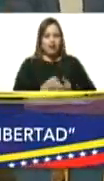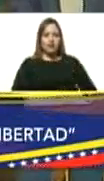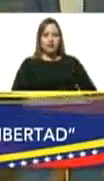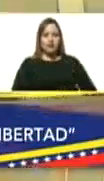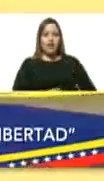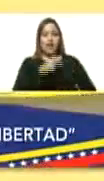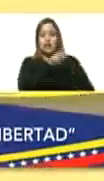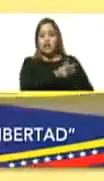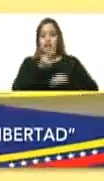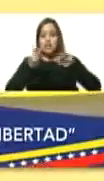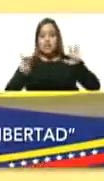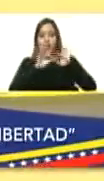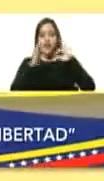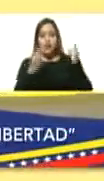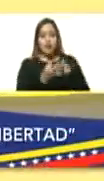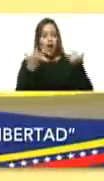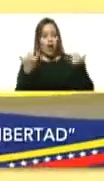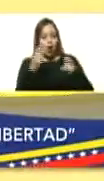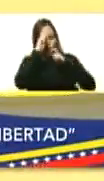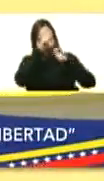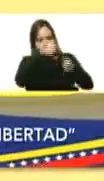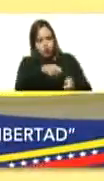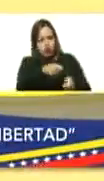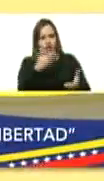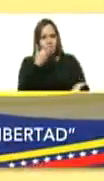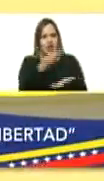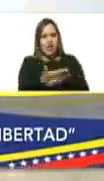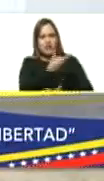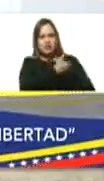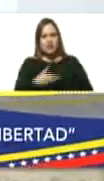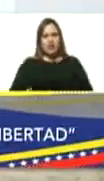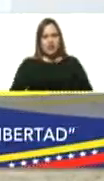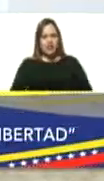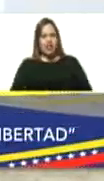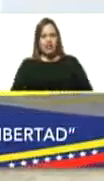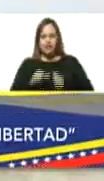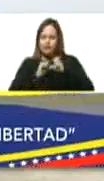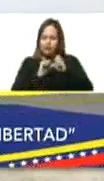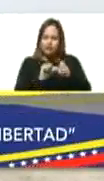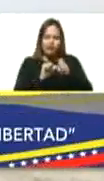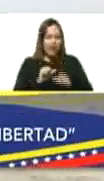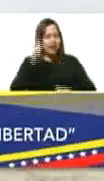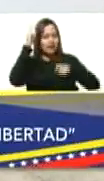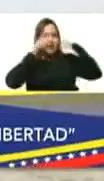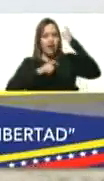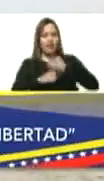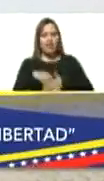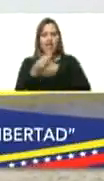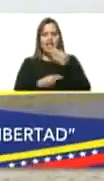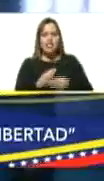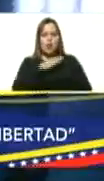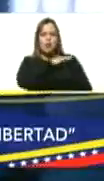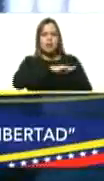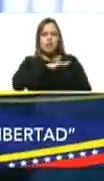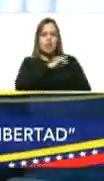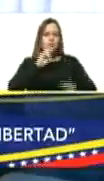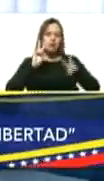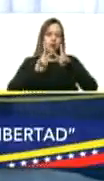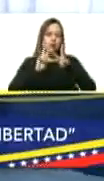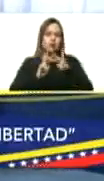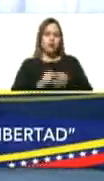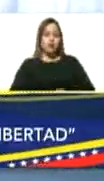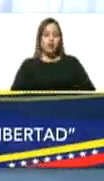37 familias pues que hoy son dignificadas gracias a nuestro comandante eterno Hugo Rafael Chávez Frías, pues que nos creó nuestra gran misión Vivienda Venezuela,